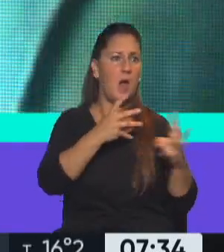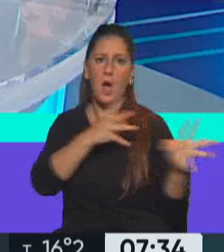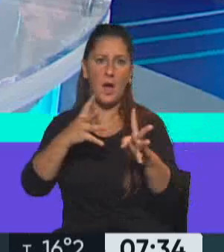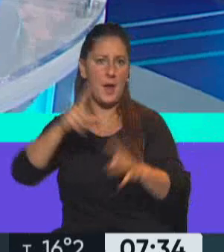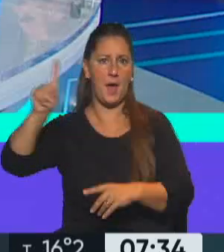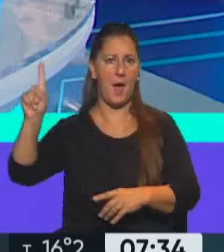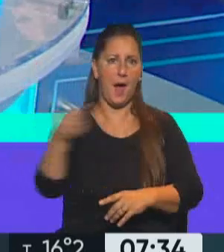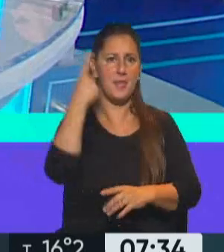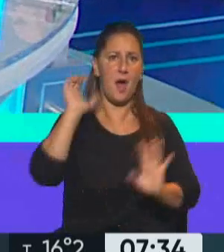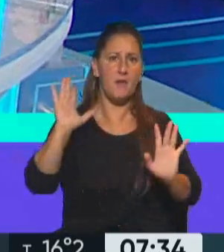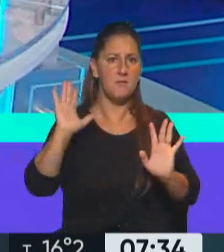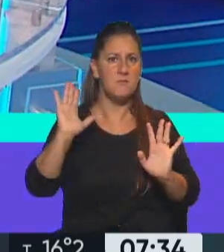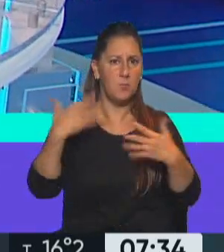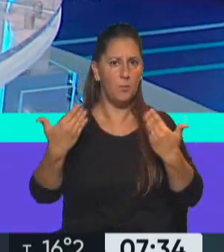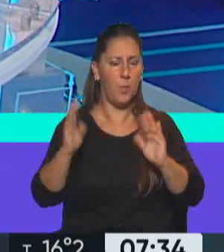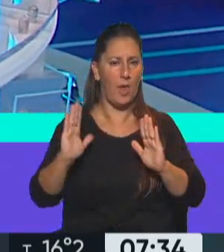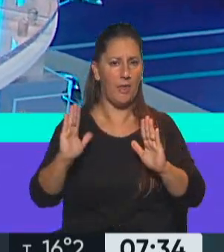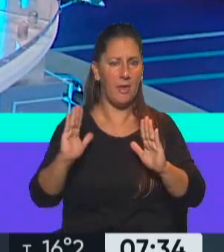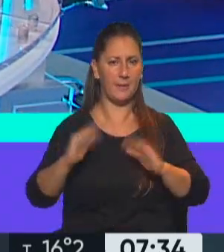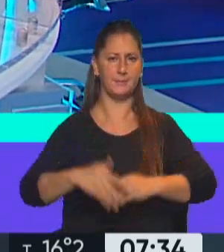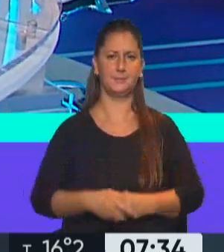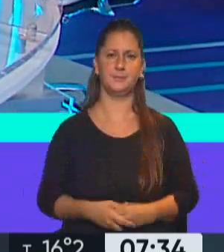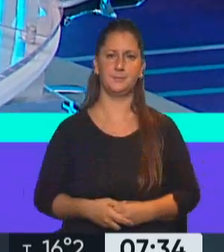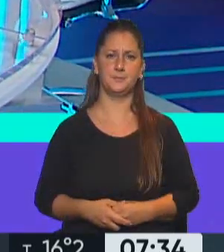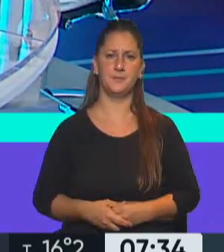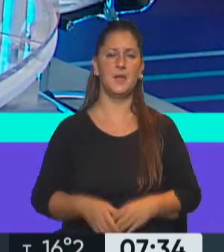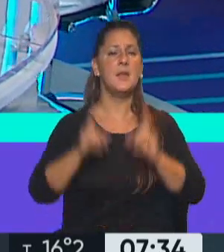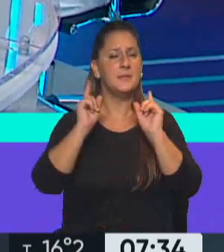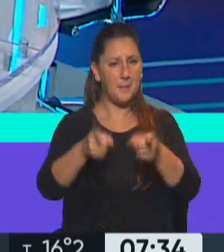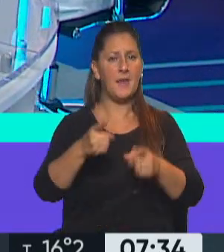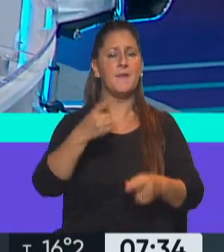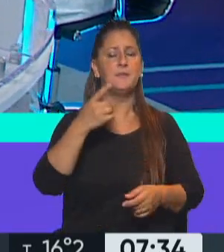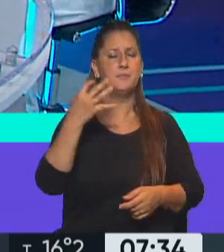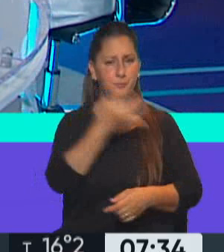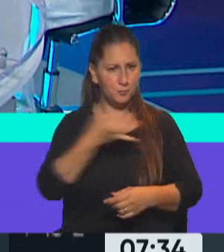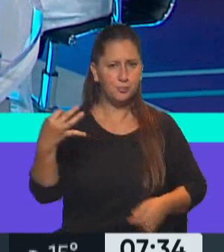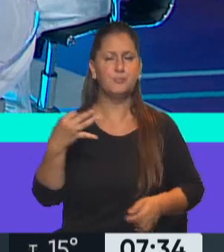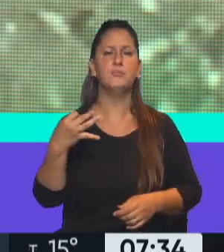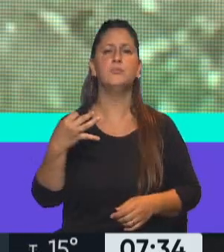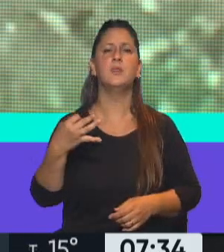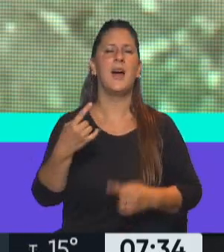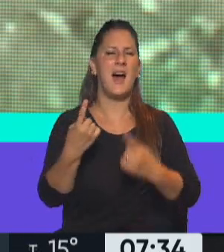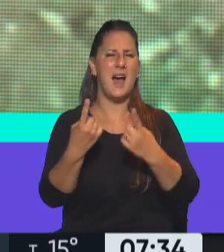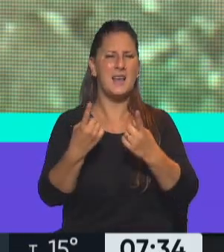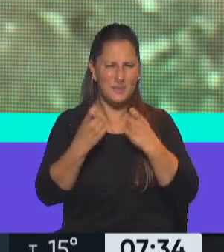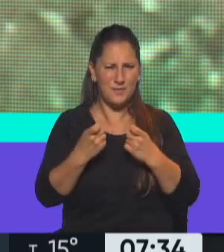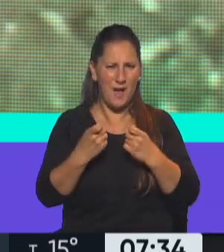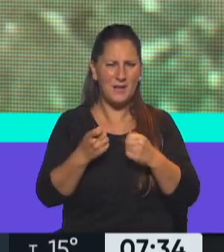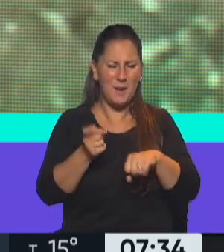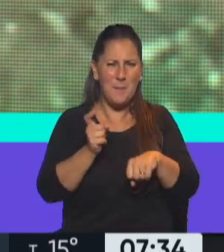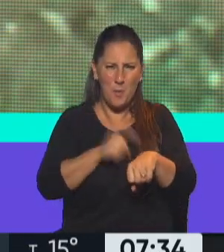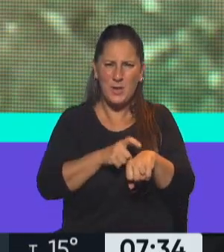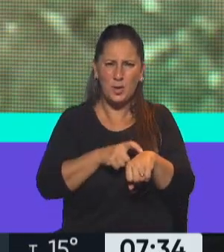este caso, hacia el ejército ruso. Pero también es cierto que era necesario llegar a